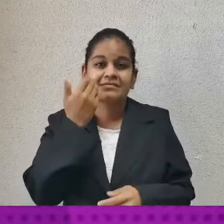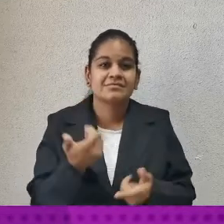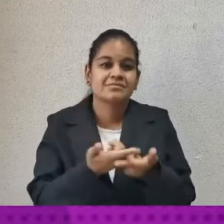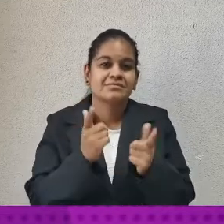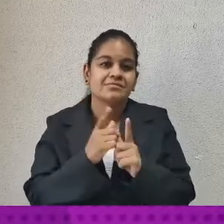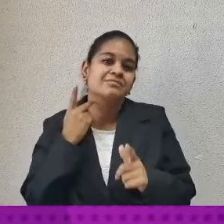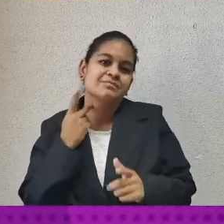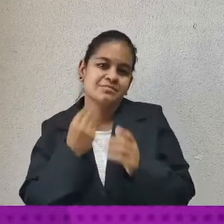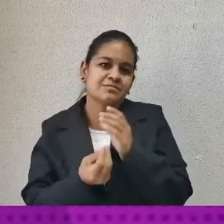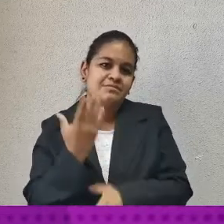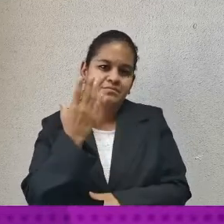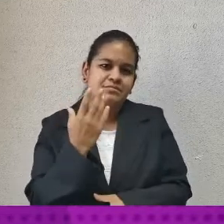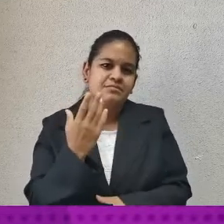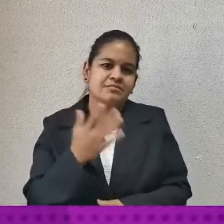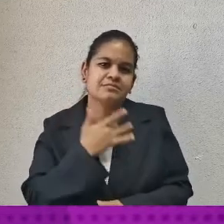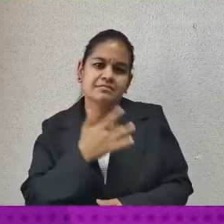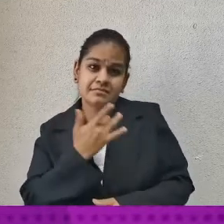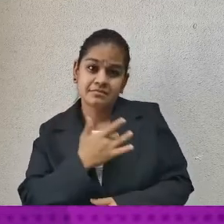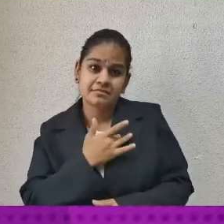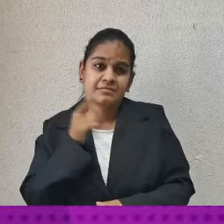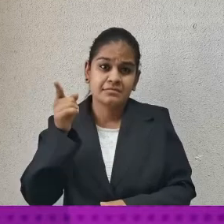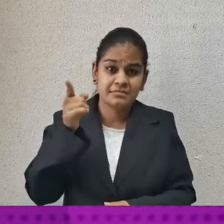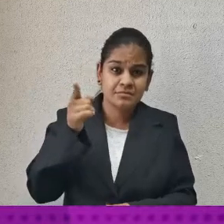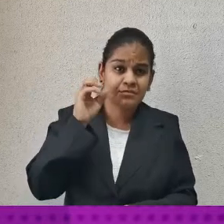no encuentren satisfacción en algún órgano electoral,